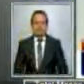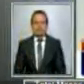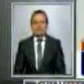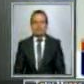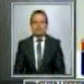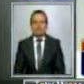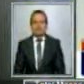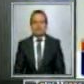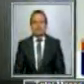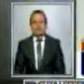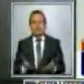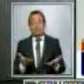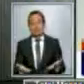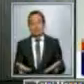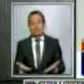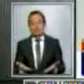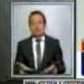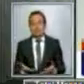ha